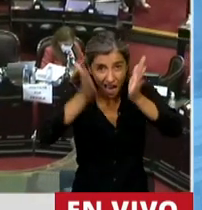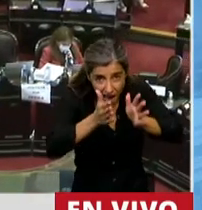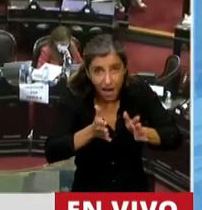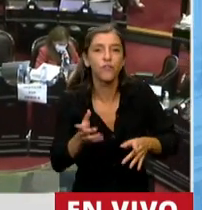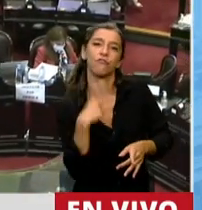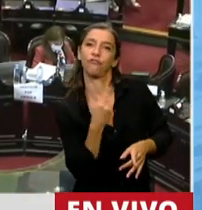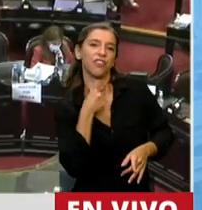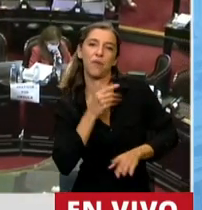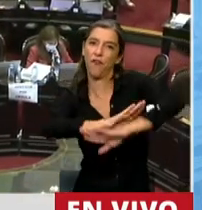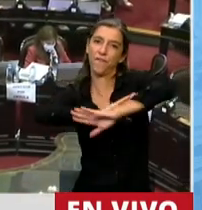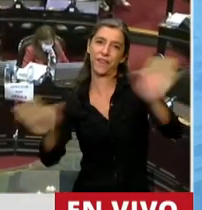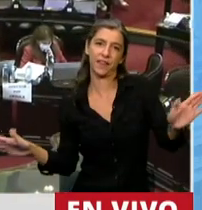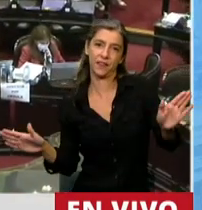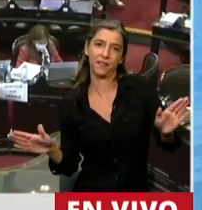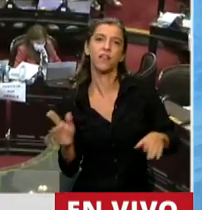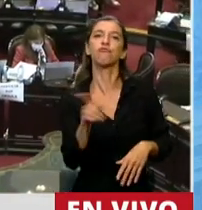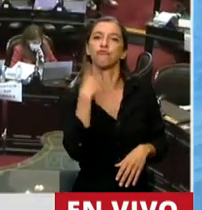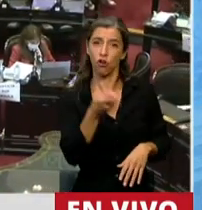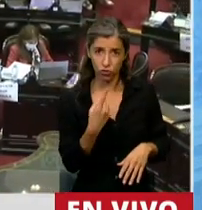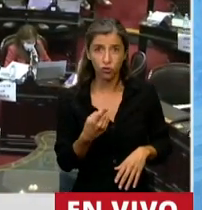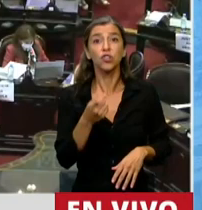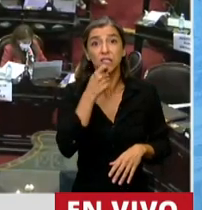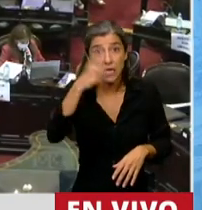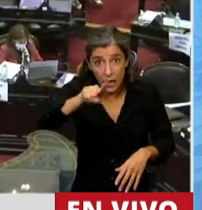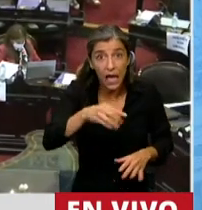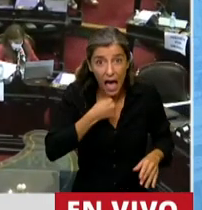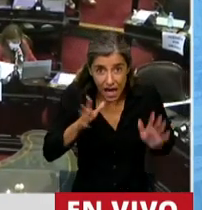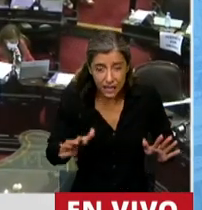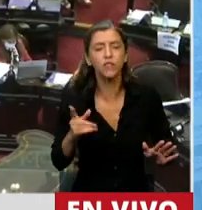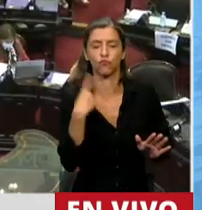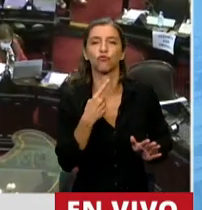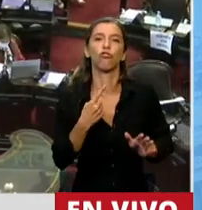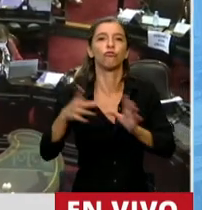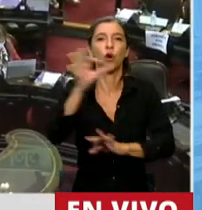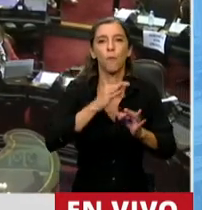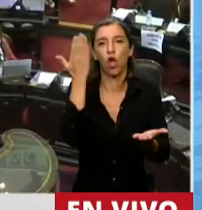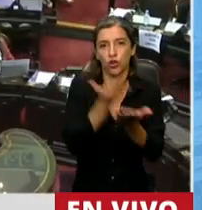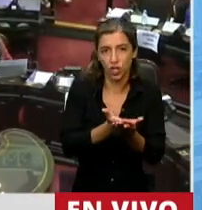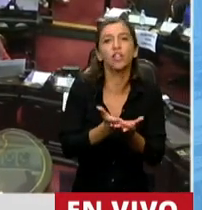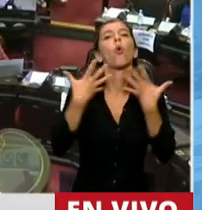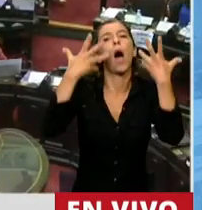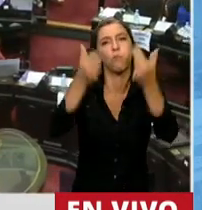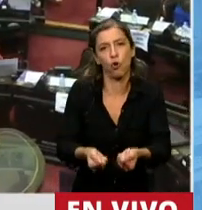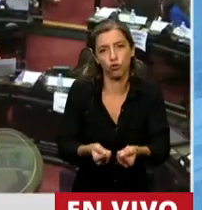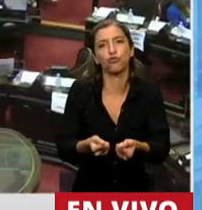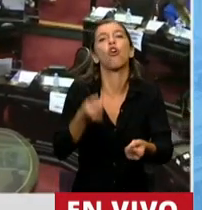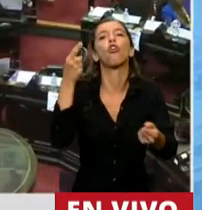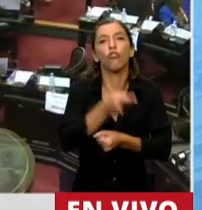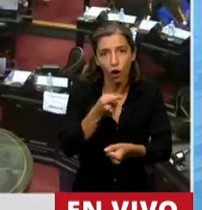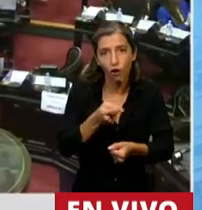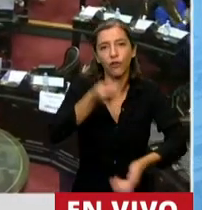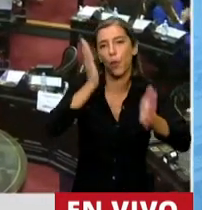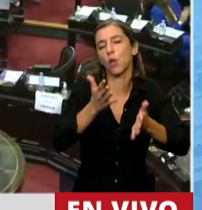eso, le ofrecemos acompañar el proyecto de ley contra la violencia institucional que acabamos de